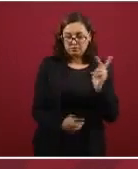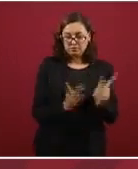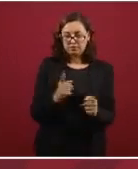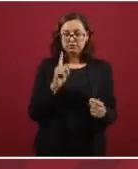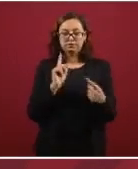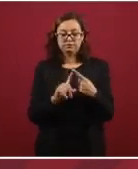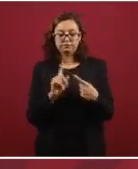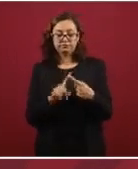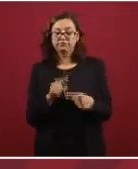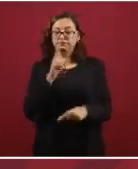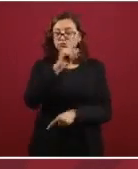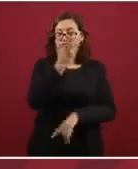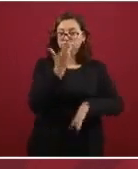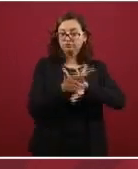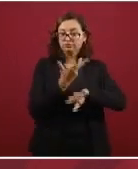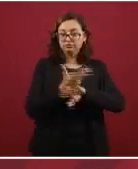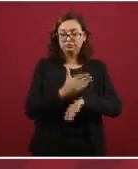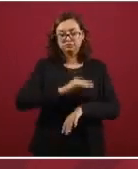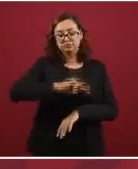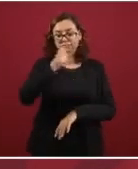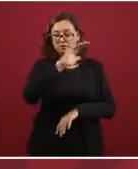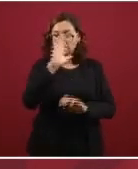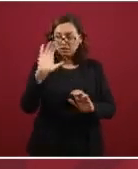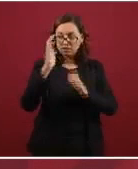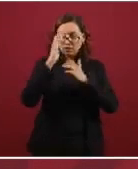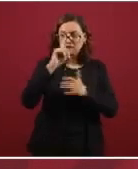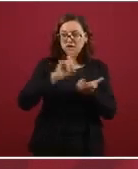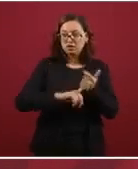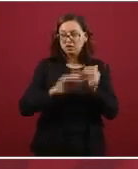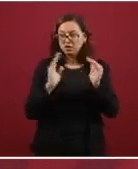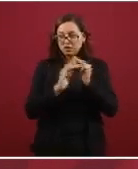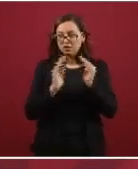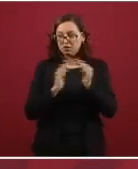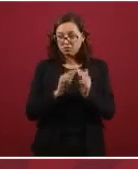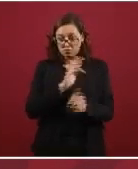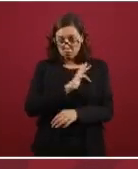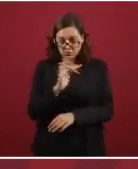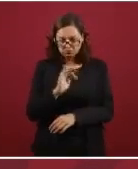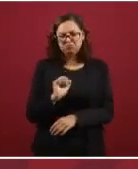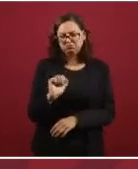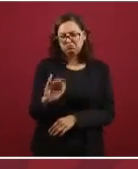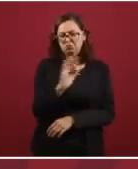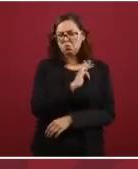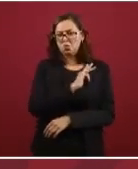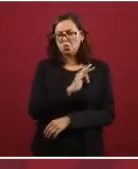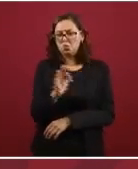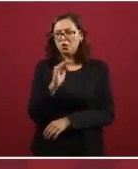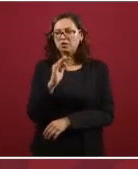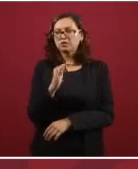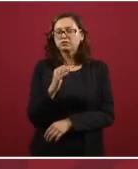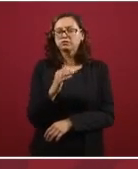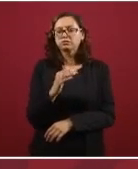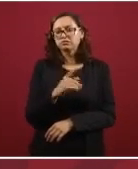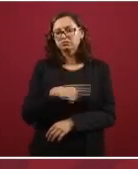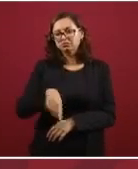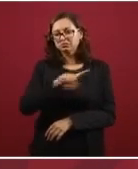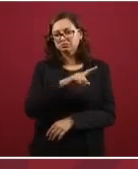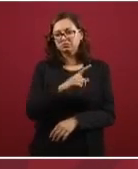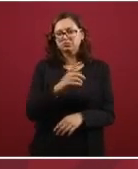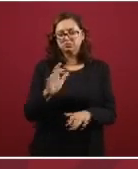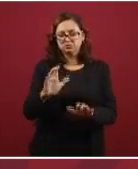el delito de terrorismo doméstico? Sí se puede. Habrá que esperar porque en este momento hay un